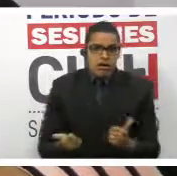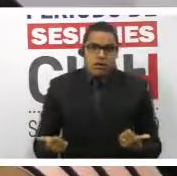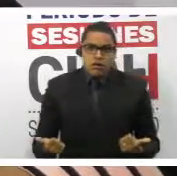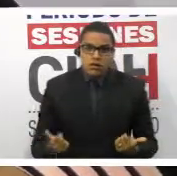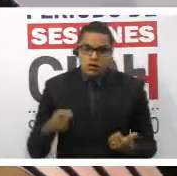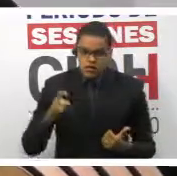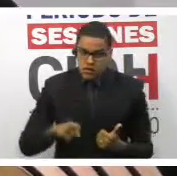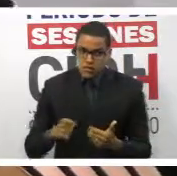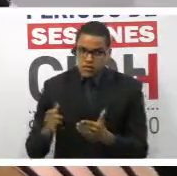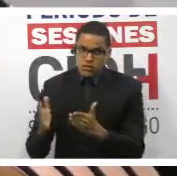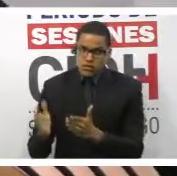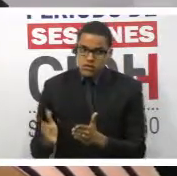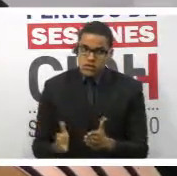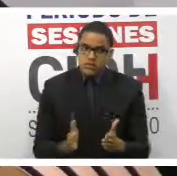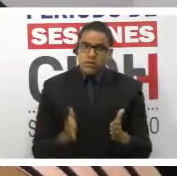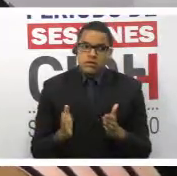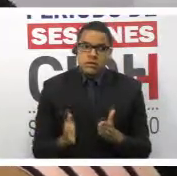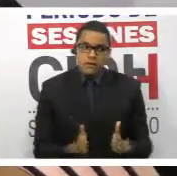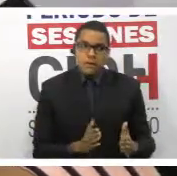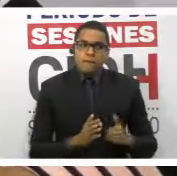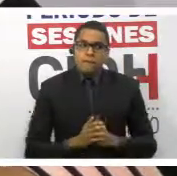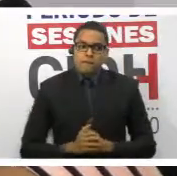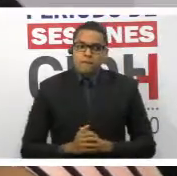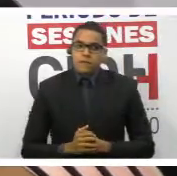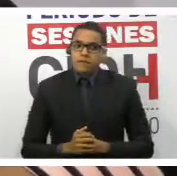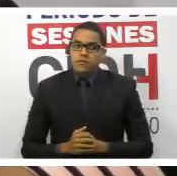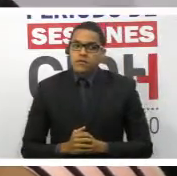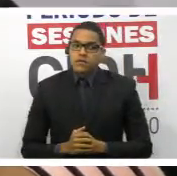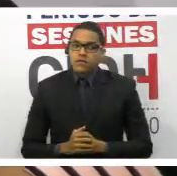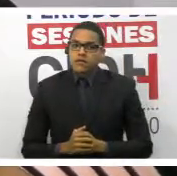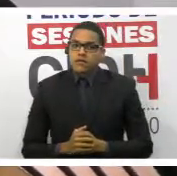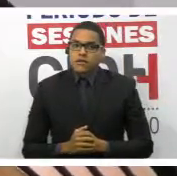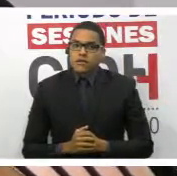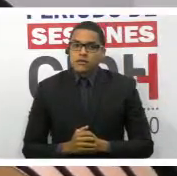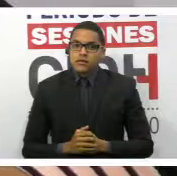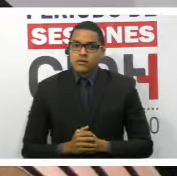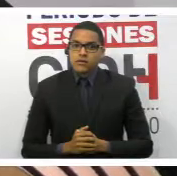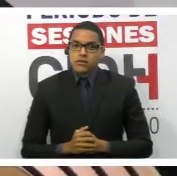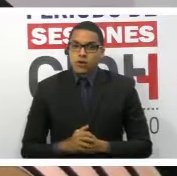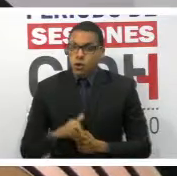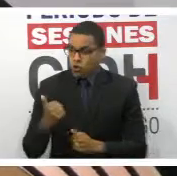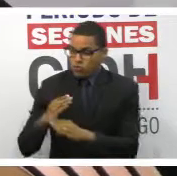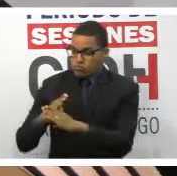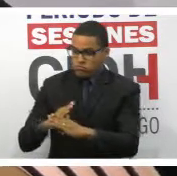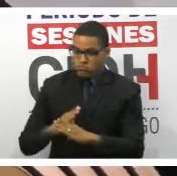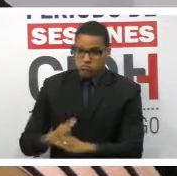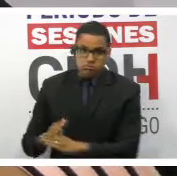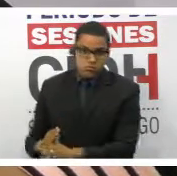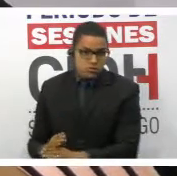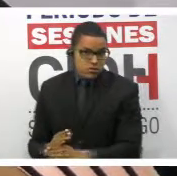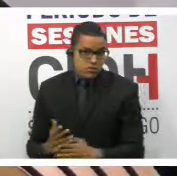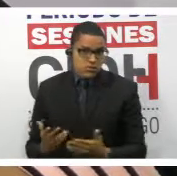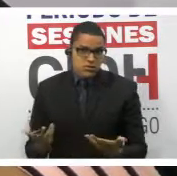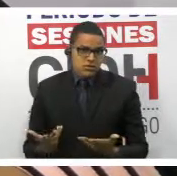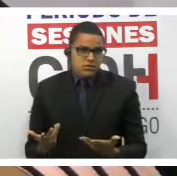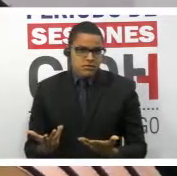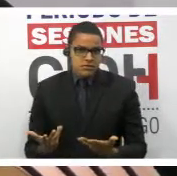fáciles con medidas que pudieran darse y las otras no las otras barreras más más